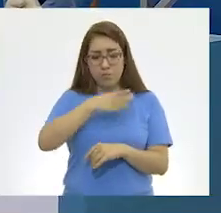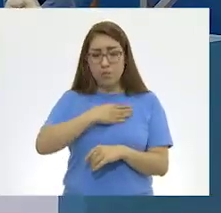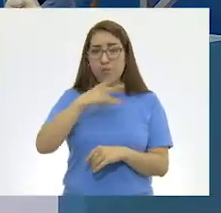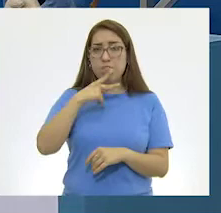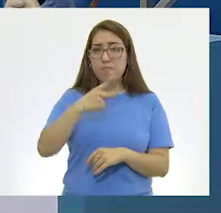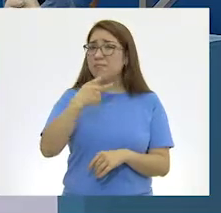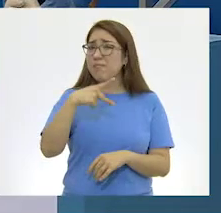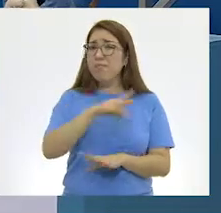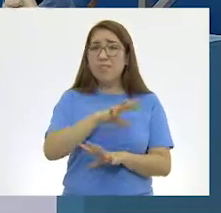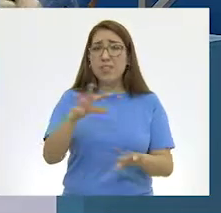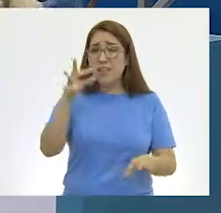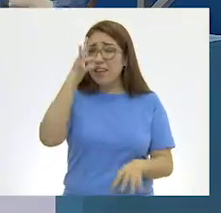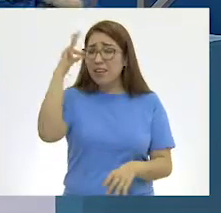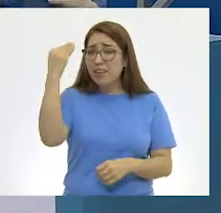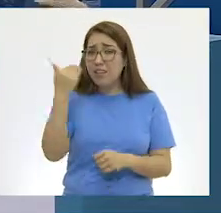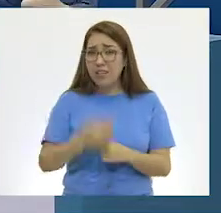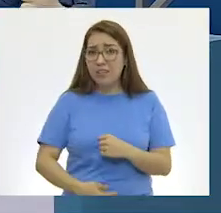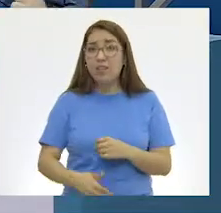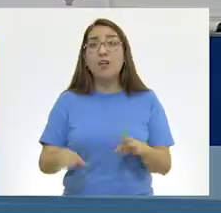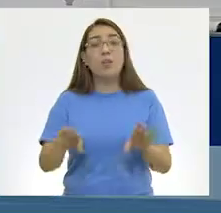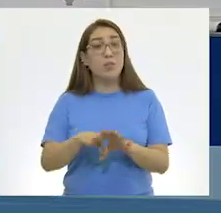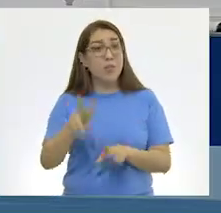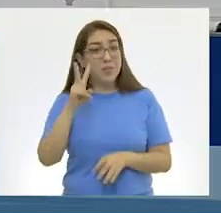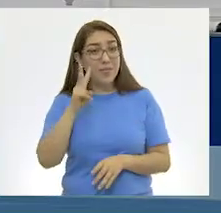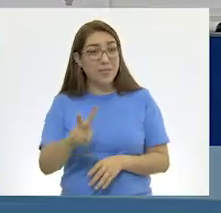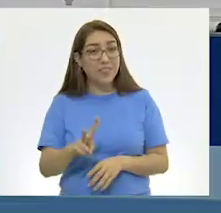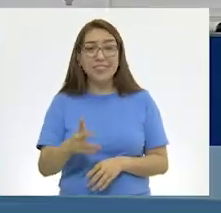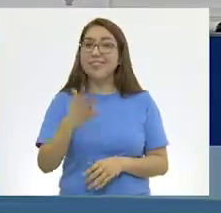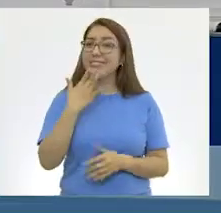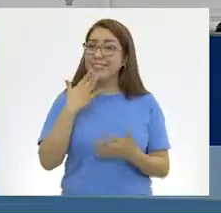de terminar. ¿Qué les parece? Muy bien, maestra.